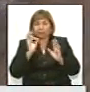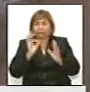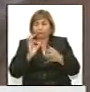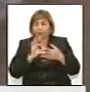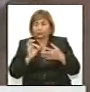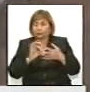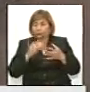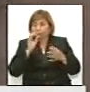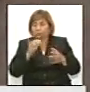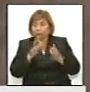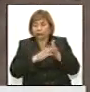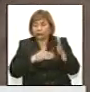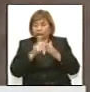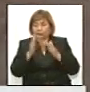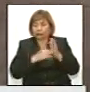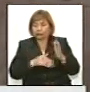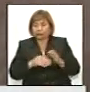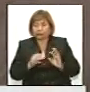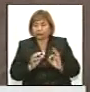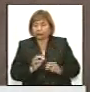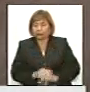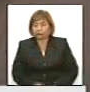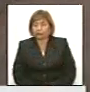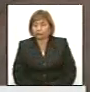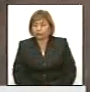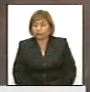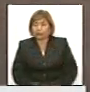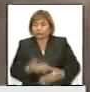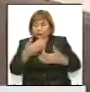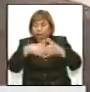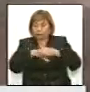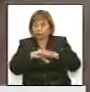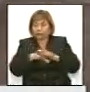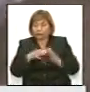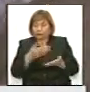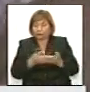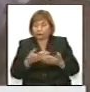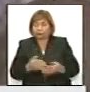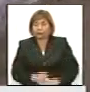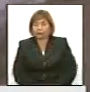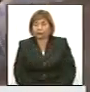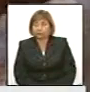Específicamente que diga pintura. Tal. Está dentro del mantenimiento regular.